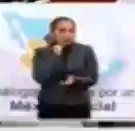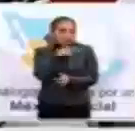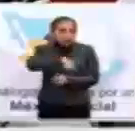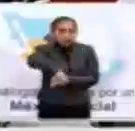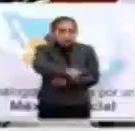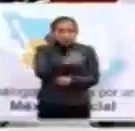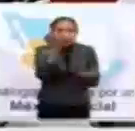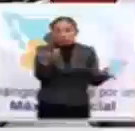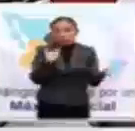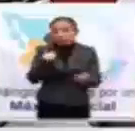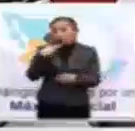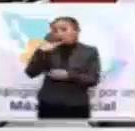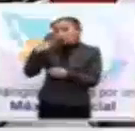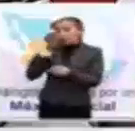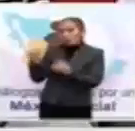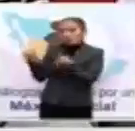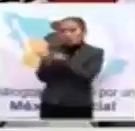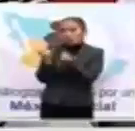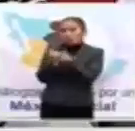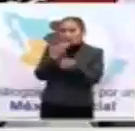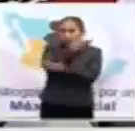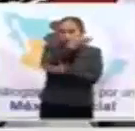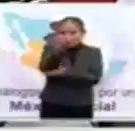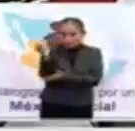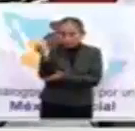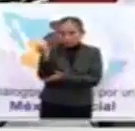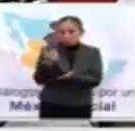al desarrollo rural.